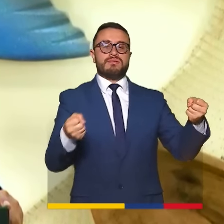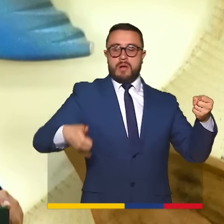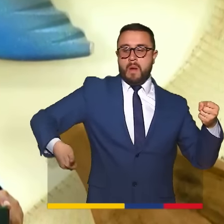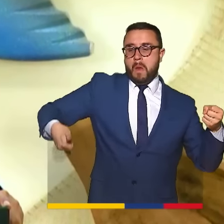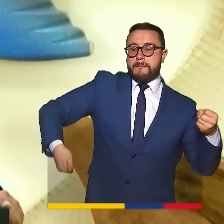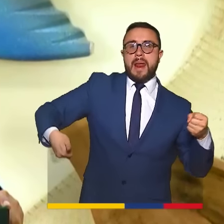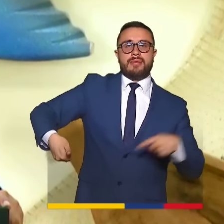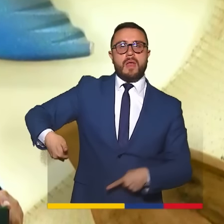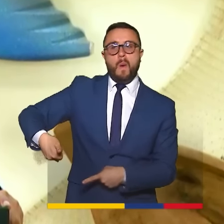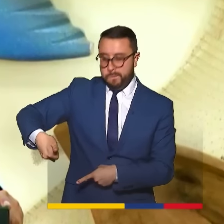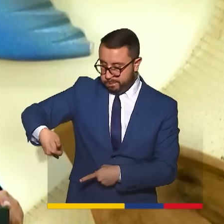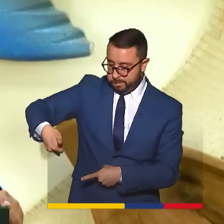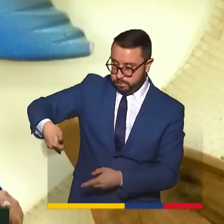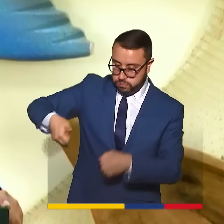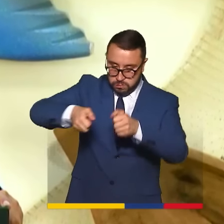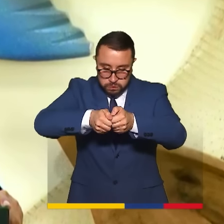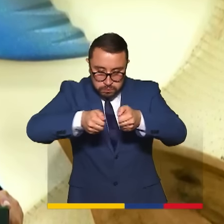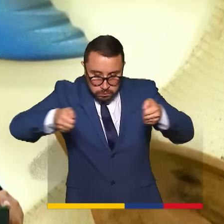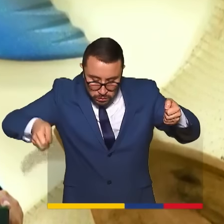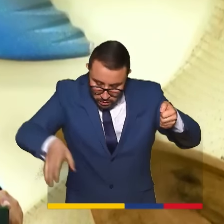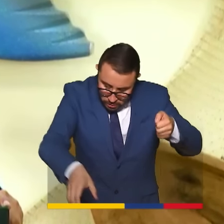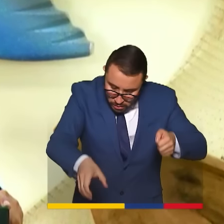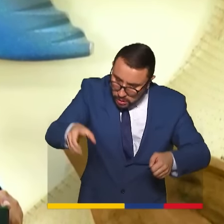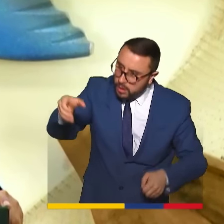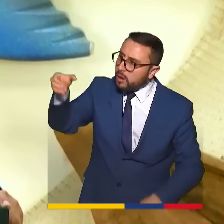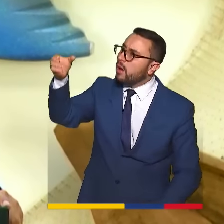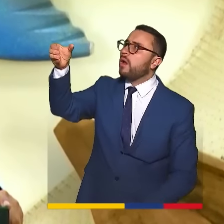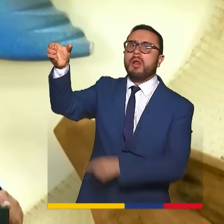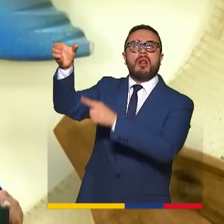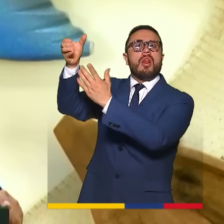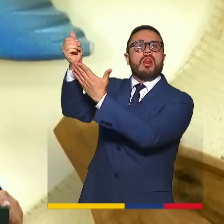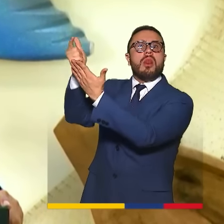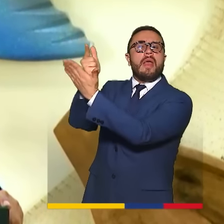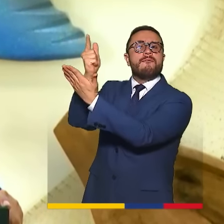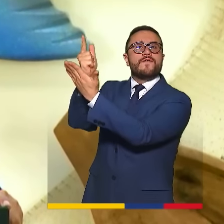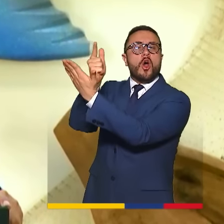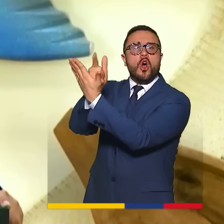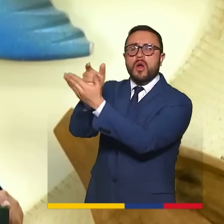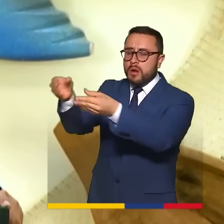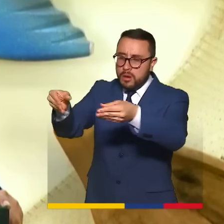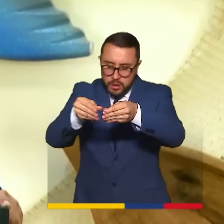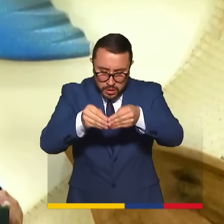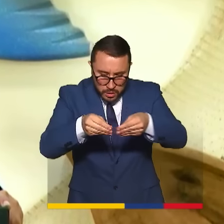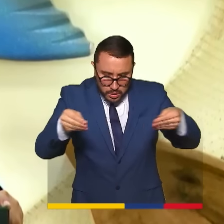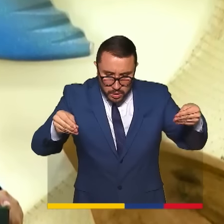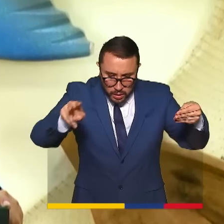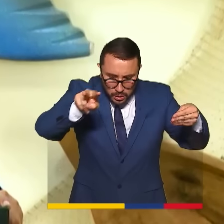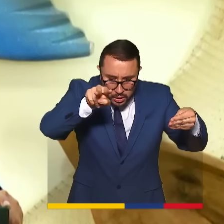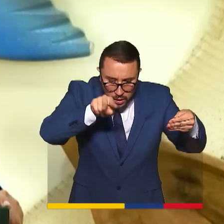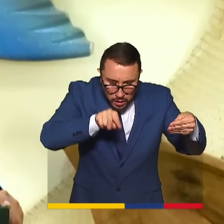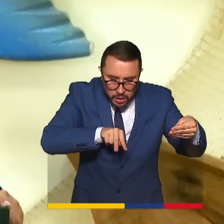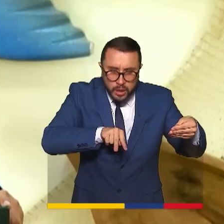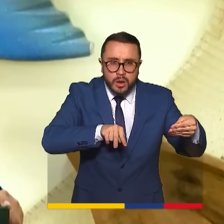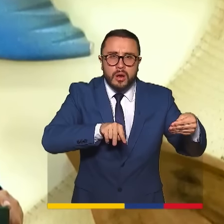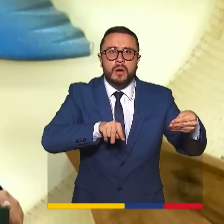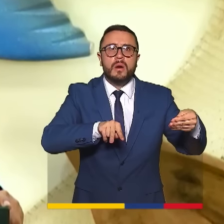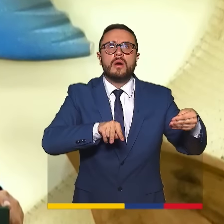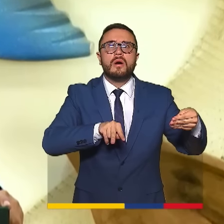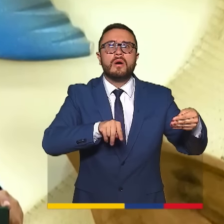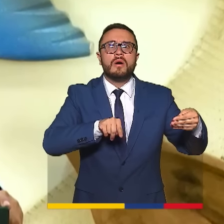las palabras revolucionarias que decían que había llegado una época de